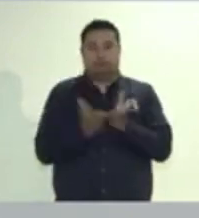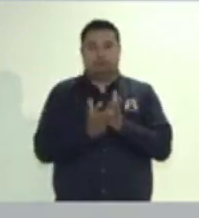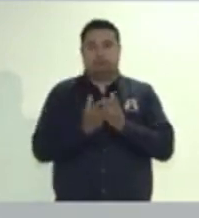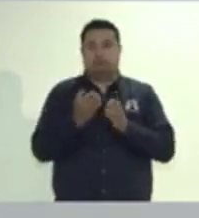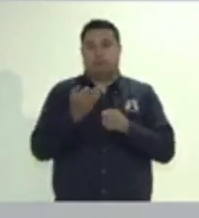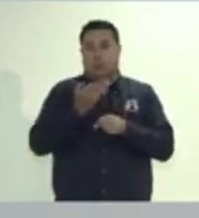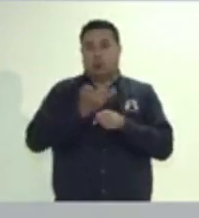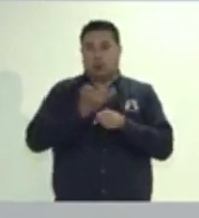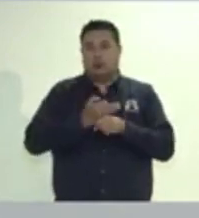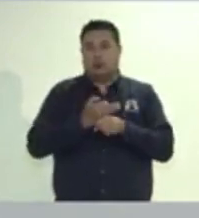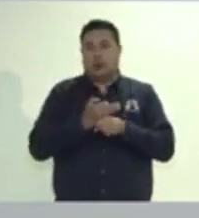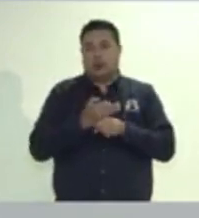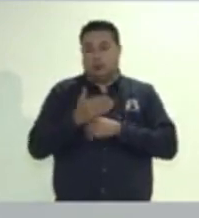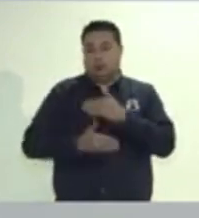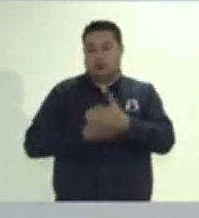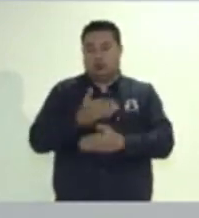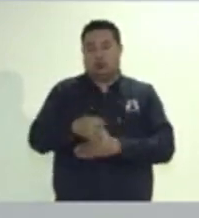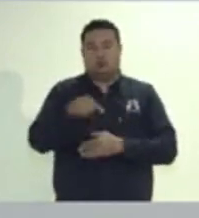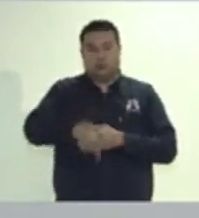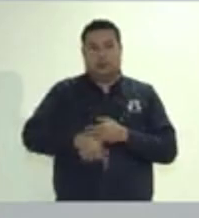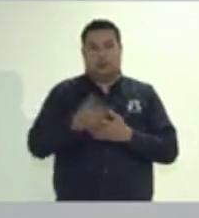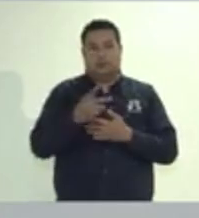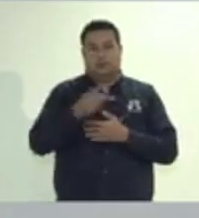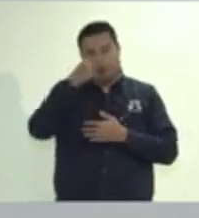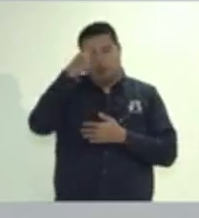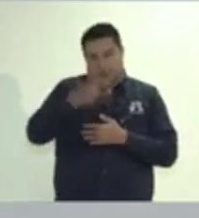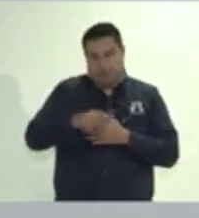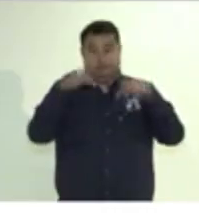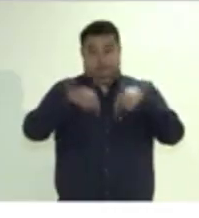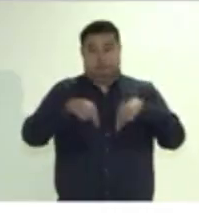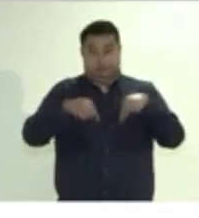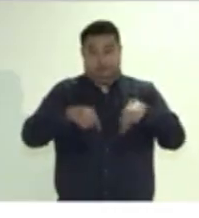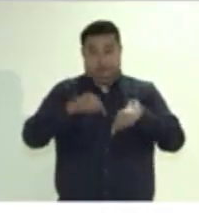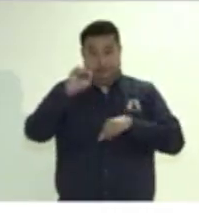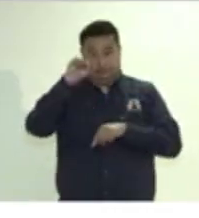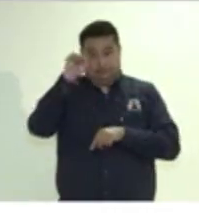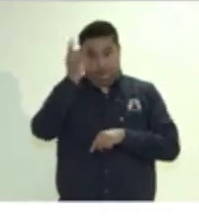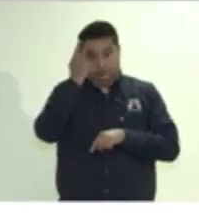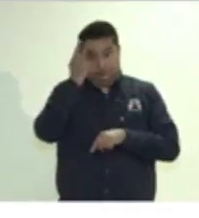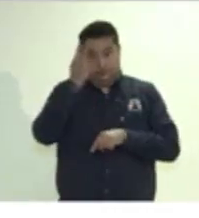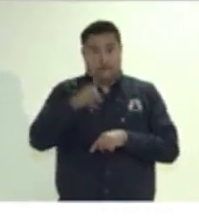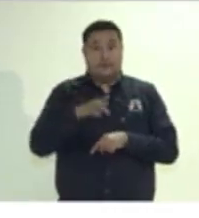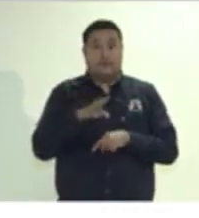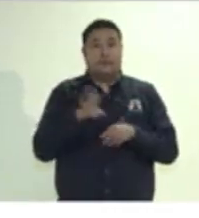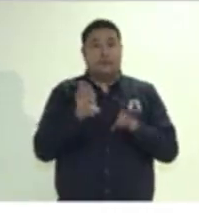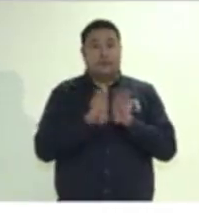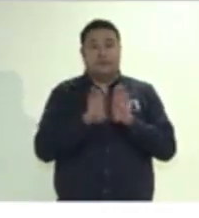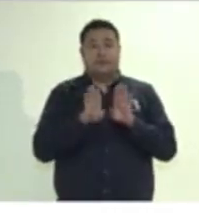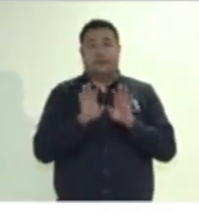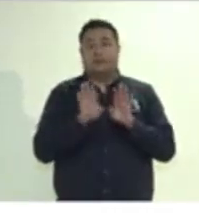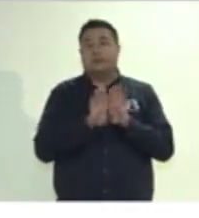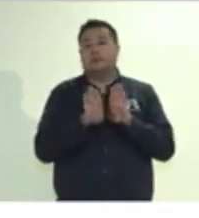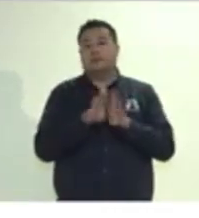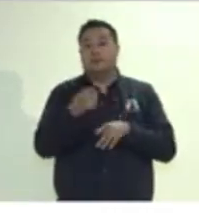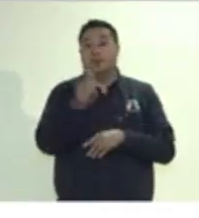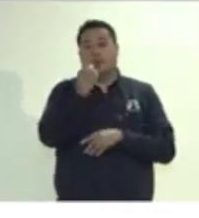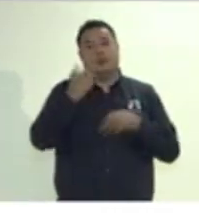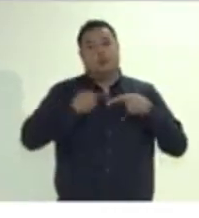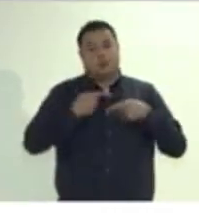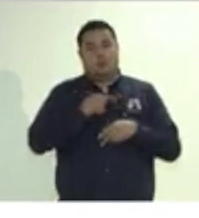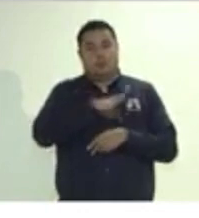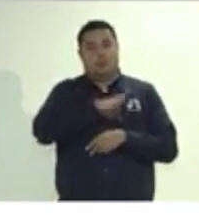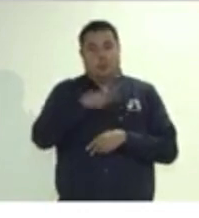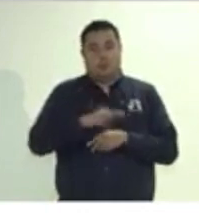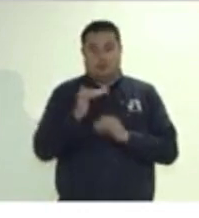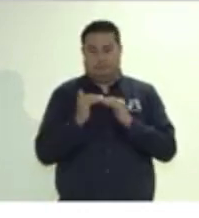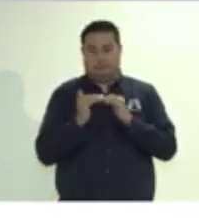se han tomado muestras en 811 personas nuestro estado hemos confirmado una persona más sube